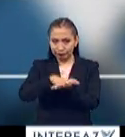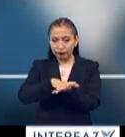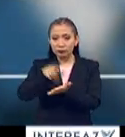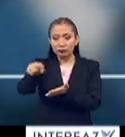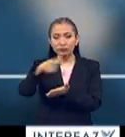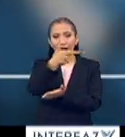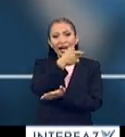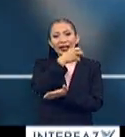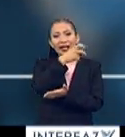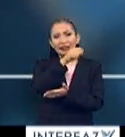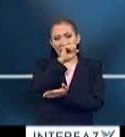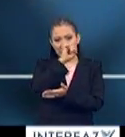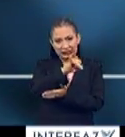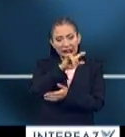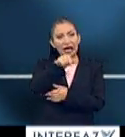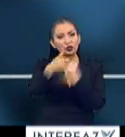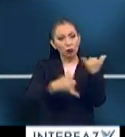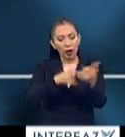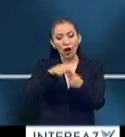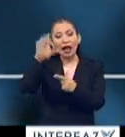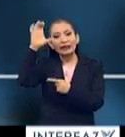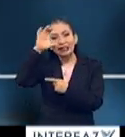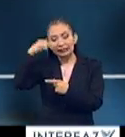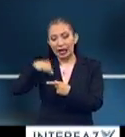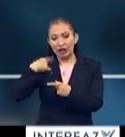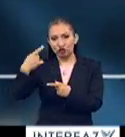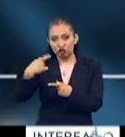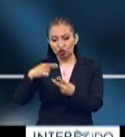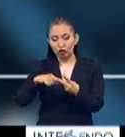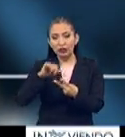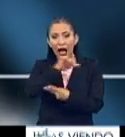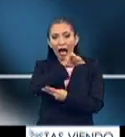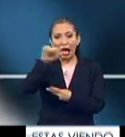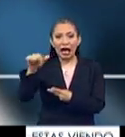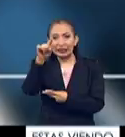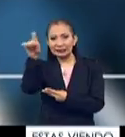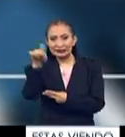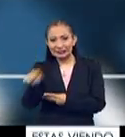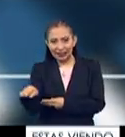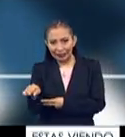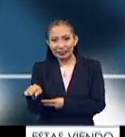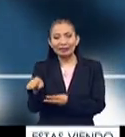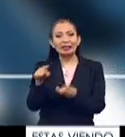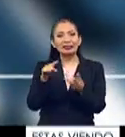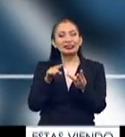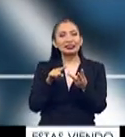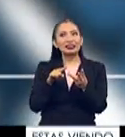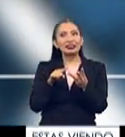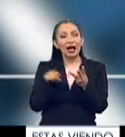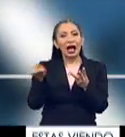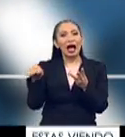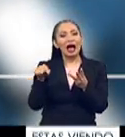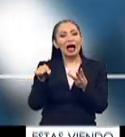llama La genética sí es cosa de juego, La ciencia y yo, y de la A hasta la Z, los